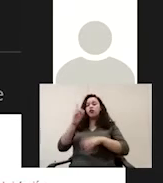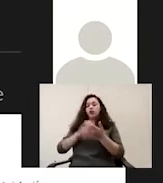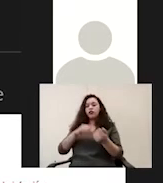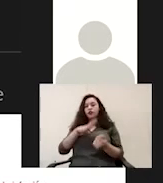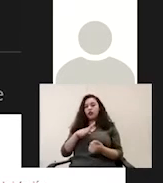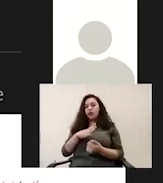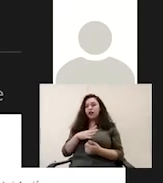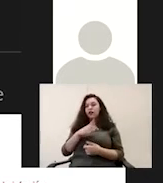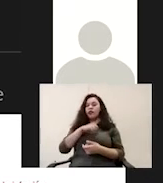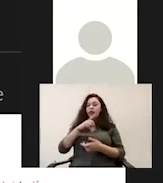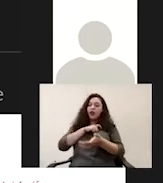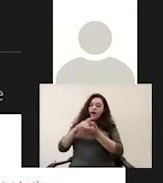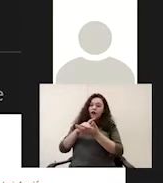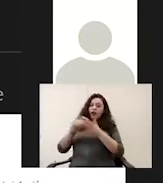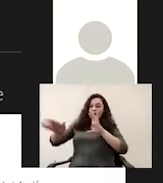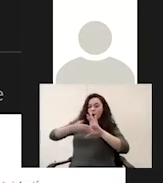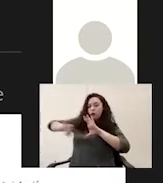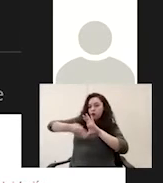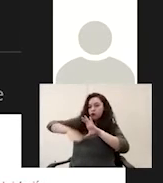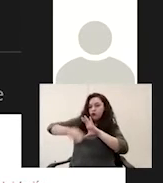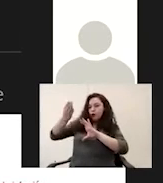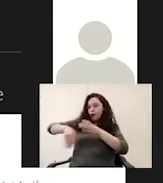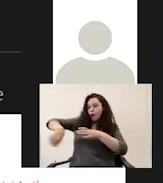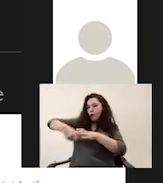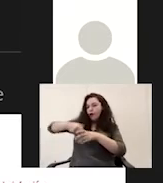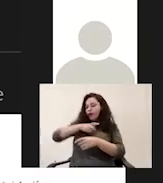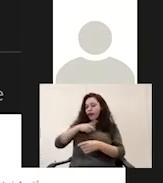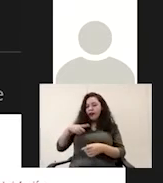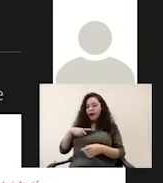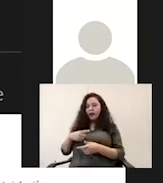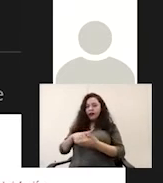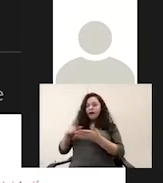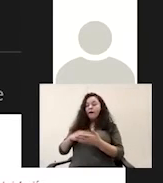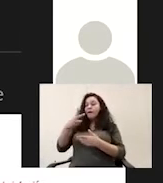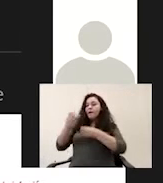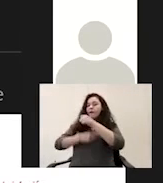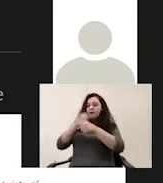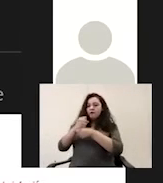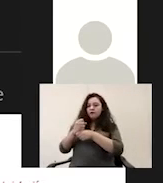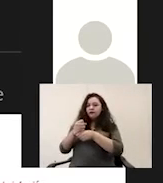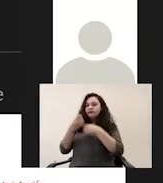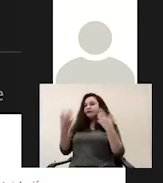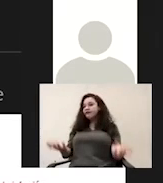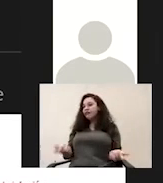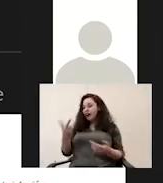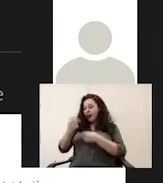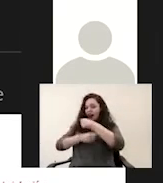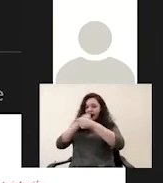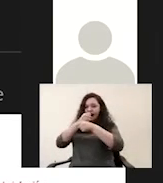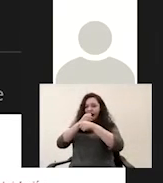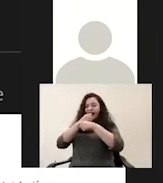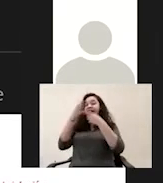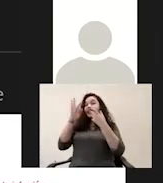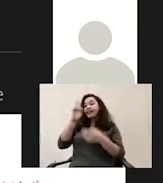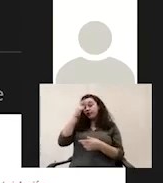lavar forzosamente ese tinaco o esa cisterna, porque bueno, ya lleva 2 años que está ahí, y recordemos que de acuerdo a